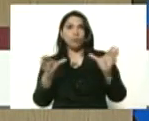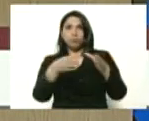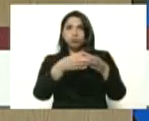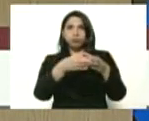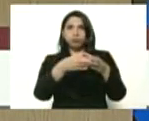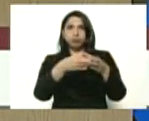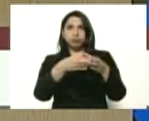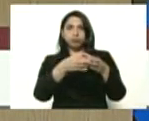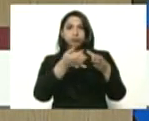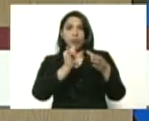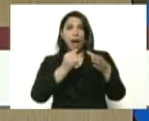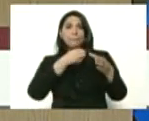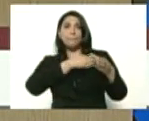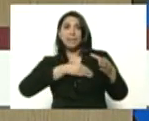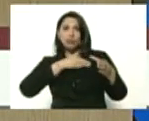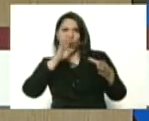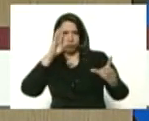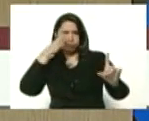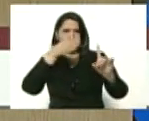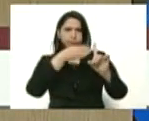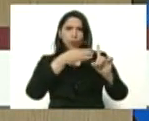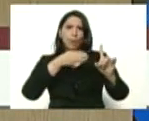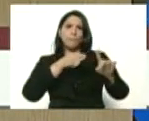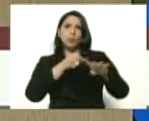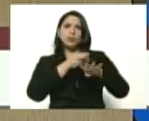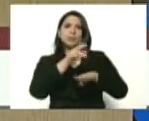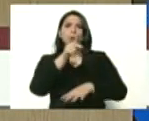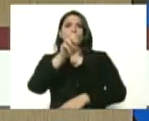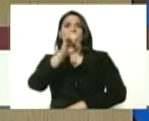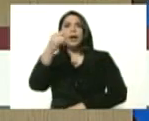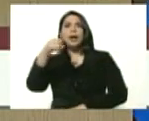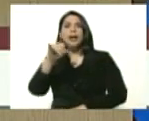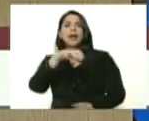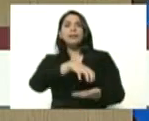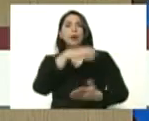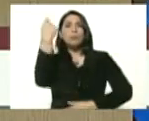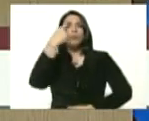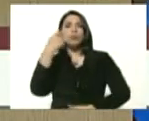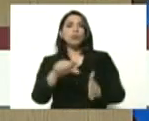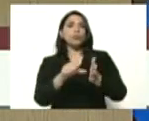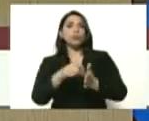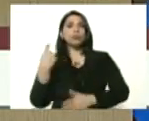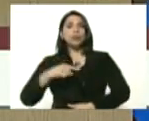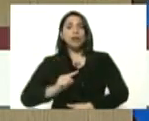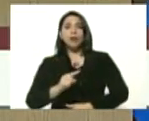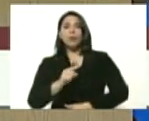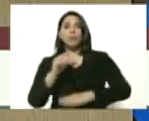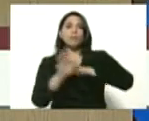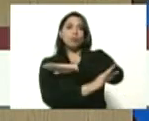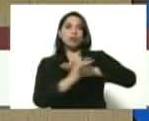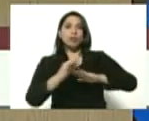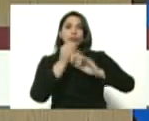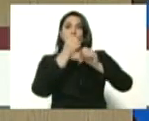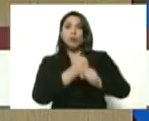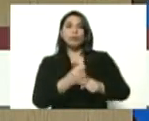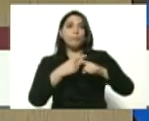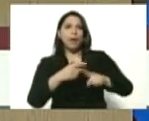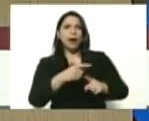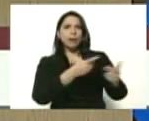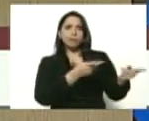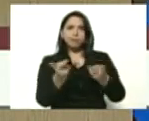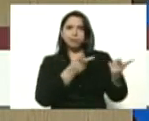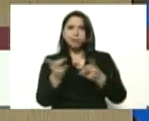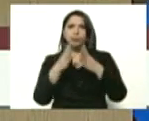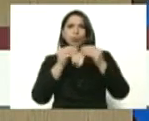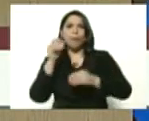estaban cumpliendo misión en el municipio Páez del estado Apure, donde tenemos uno de los puestos fronterizos para recibir a